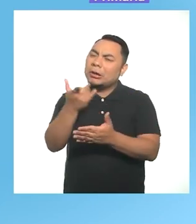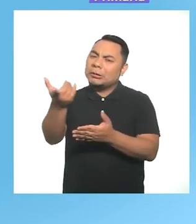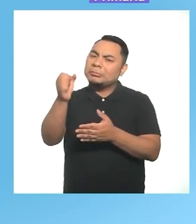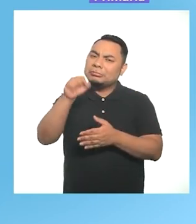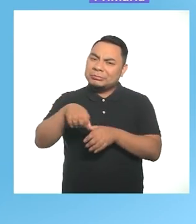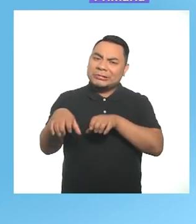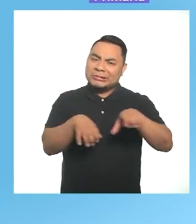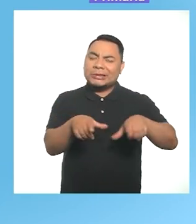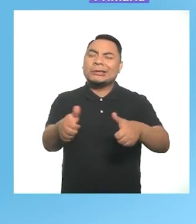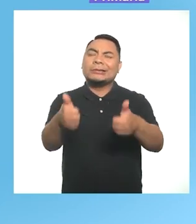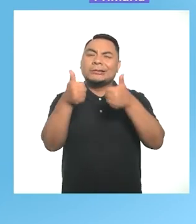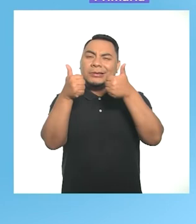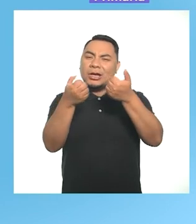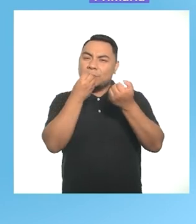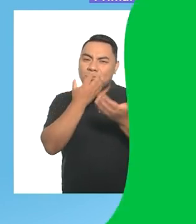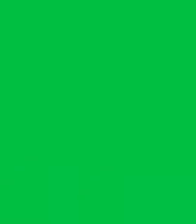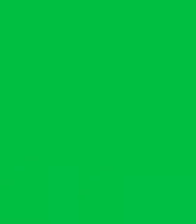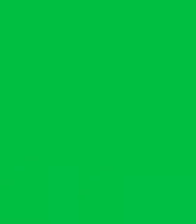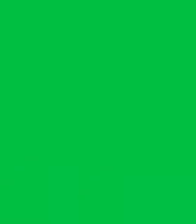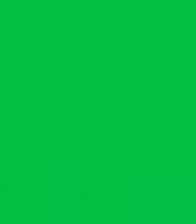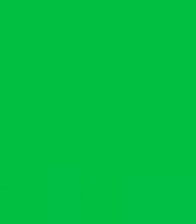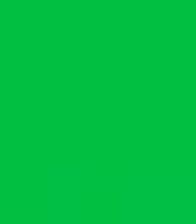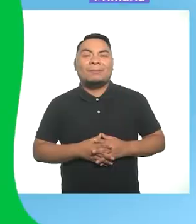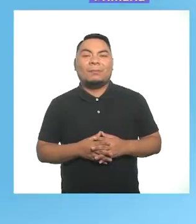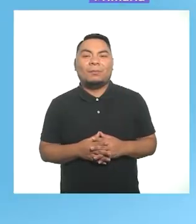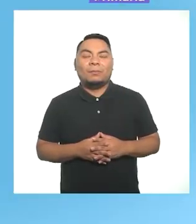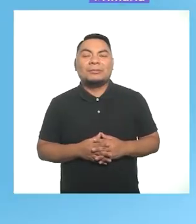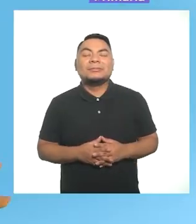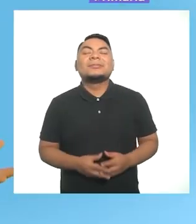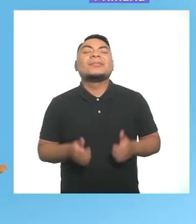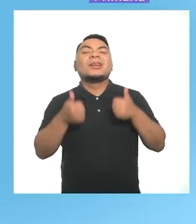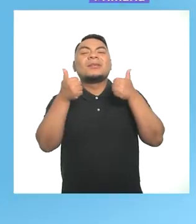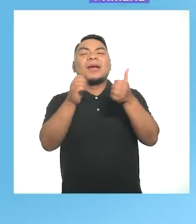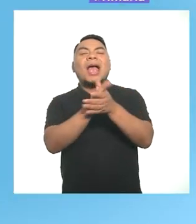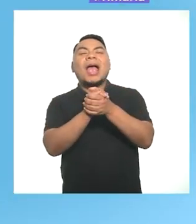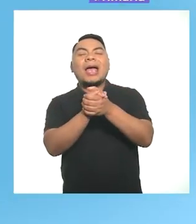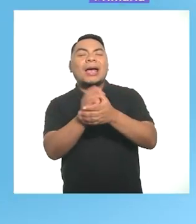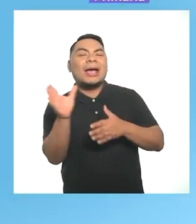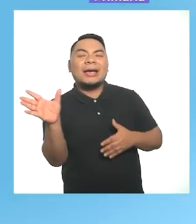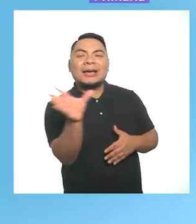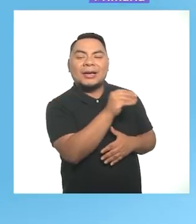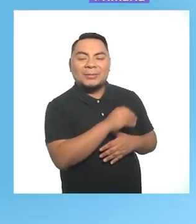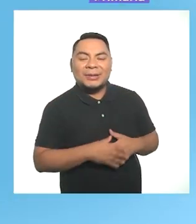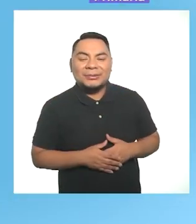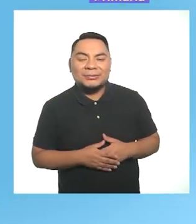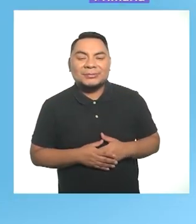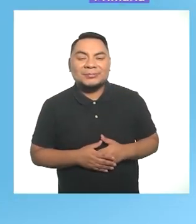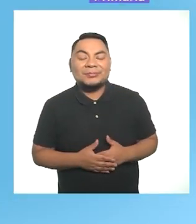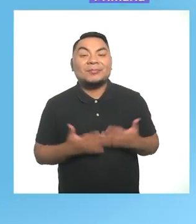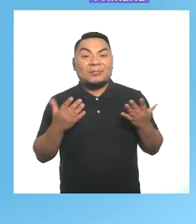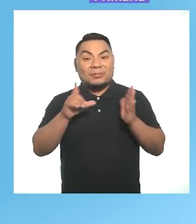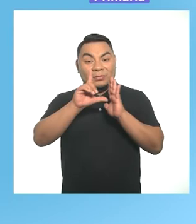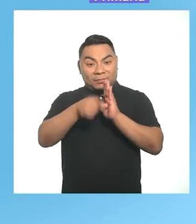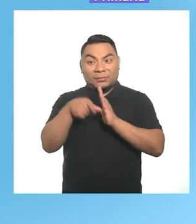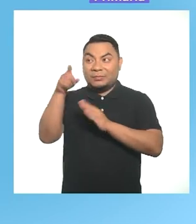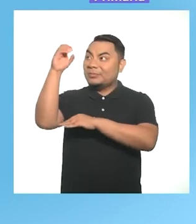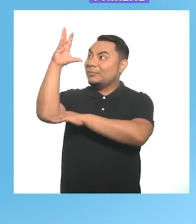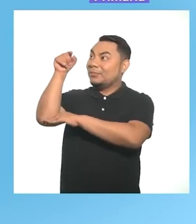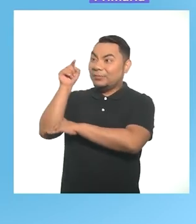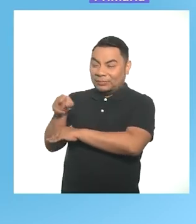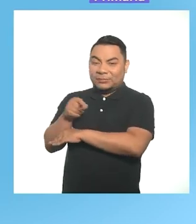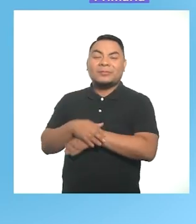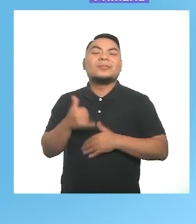trabajo! ¡Lo hiciste muy bien! Muy bien, amigas y amigos. Luego